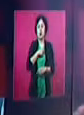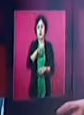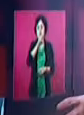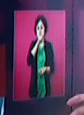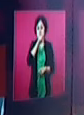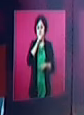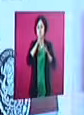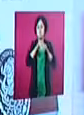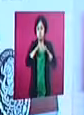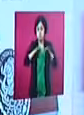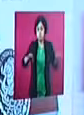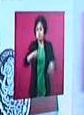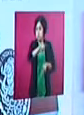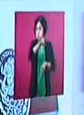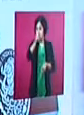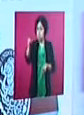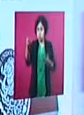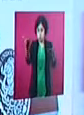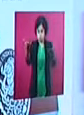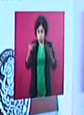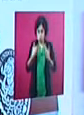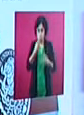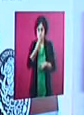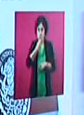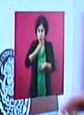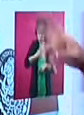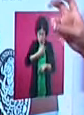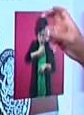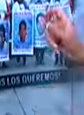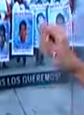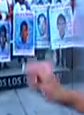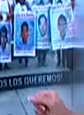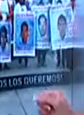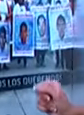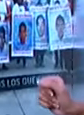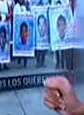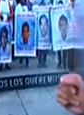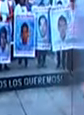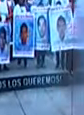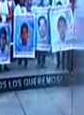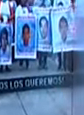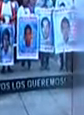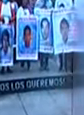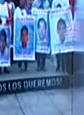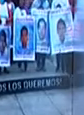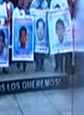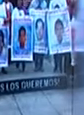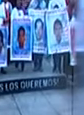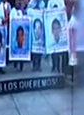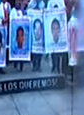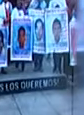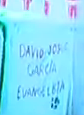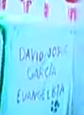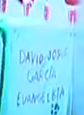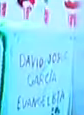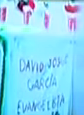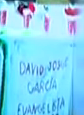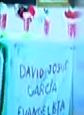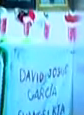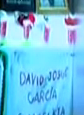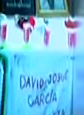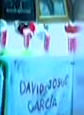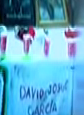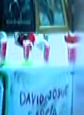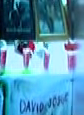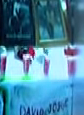en más de la conferencia matutina, el presidente informó que tiene un reporte personal, dijo, sobre el caso Ayotzinapa, el cual entregará el